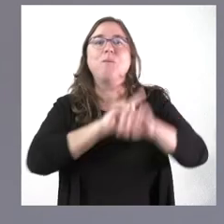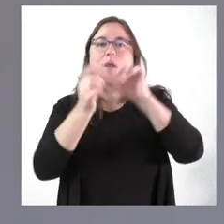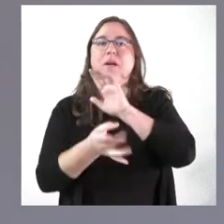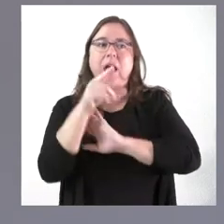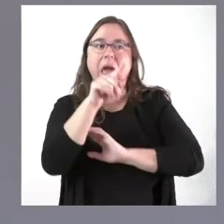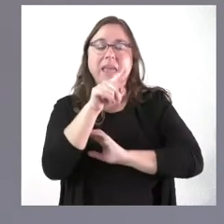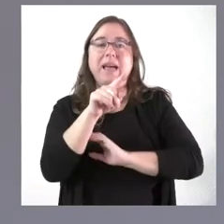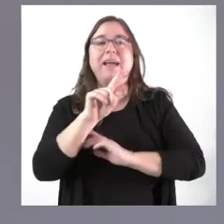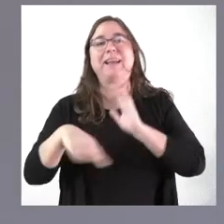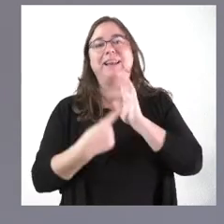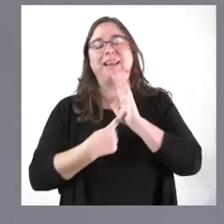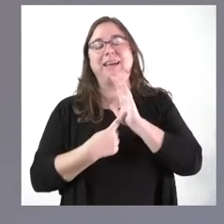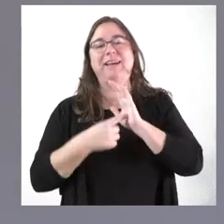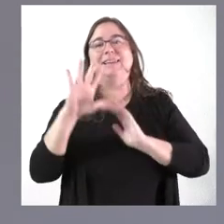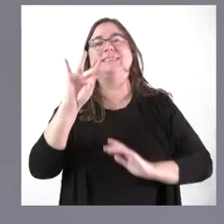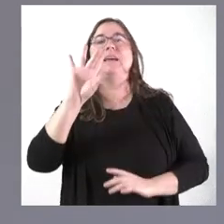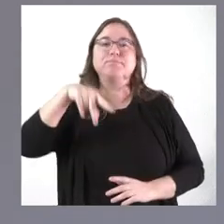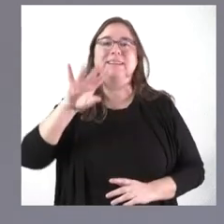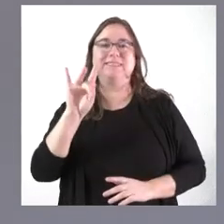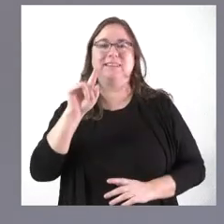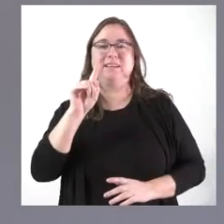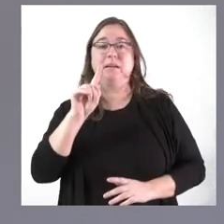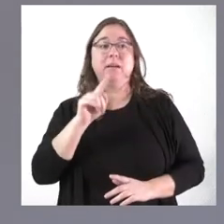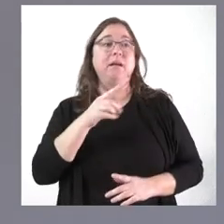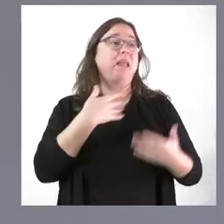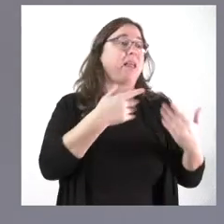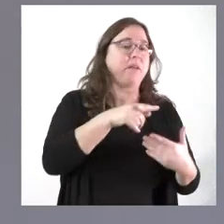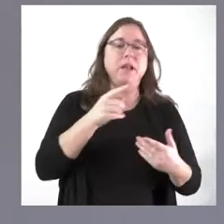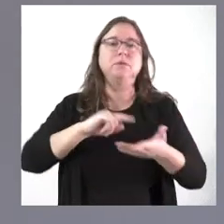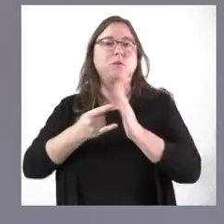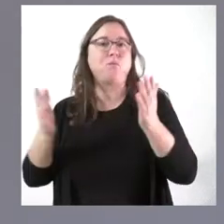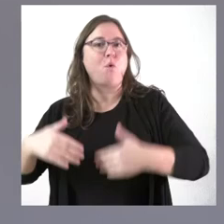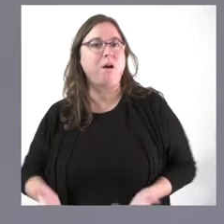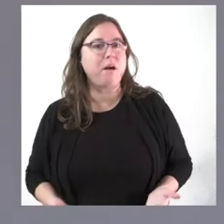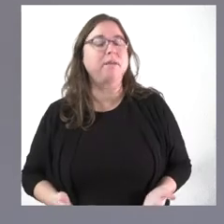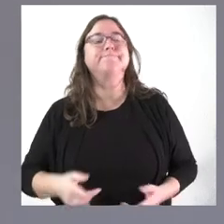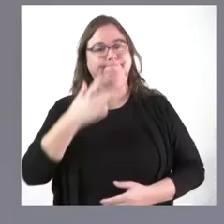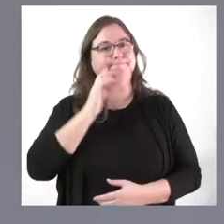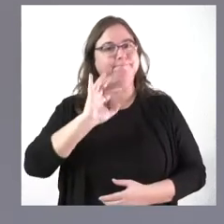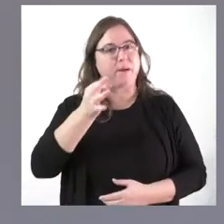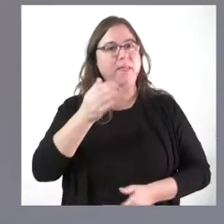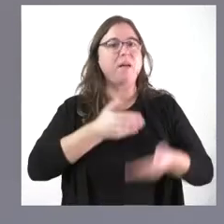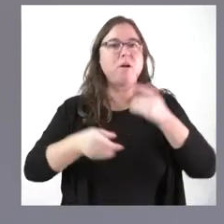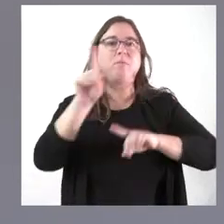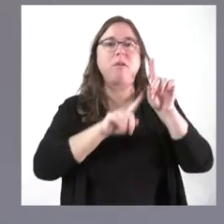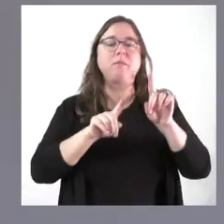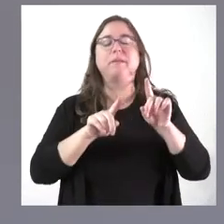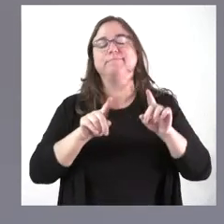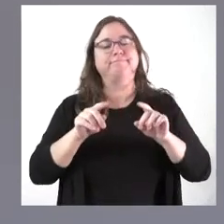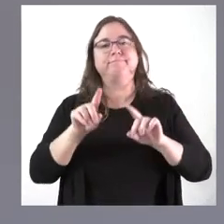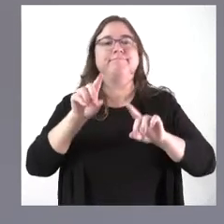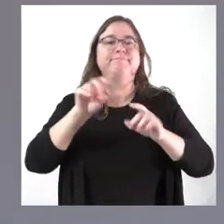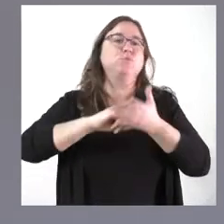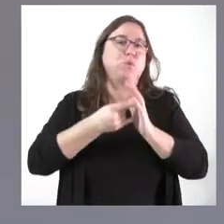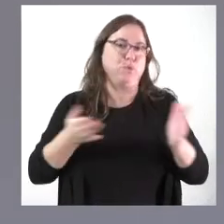del Sí porque al final Aunque es verdad que ya habrá problemas que no tienen solución y que lógicamente